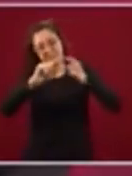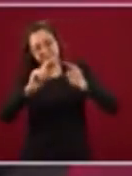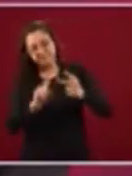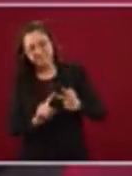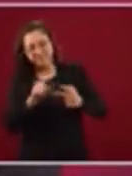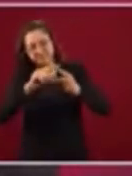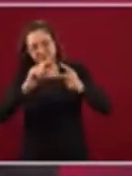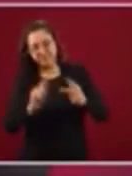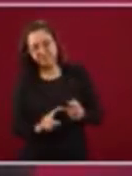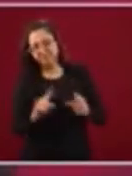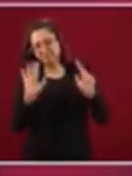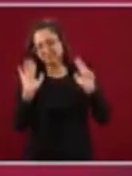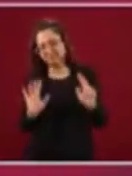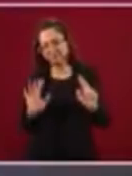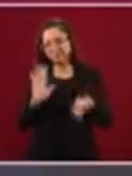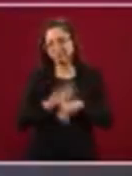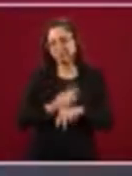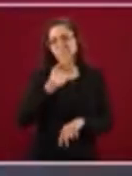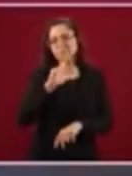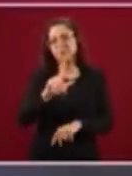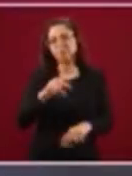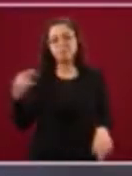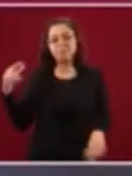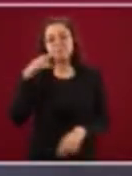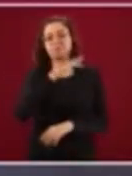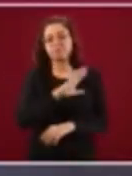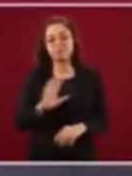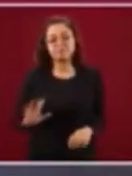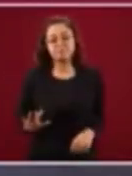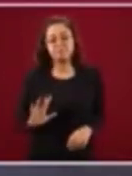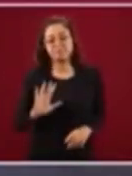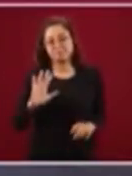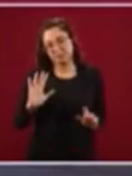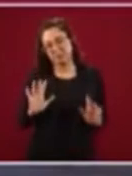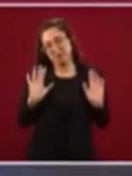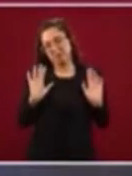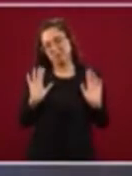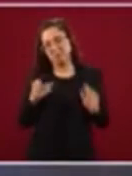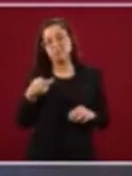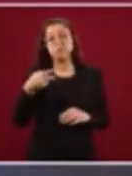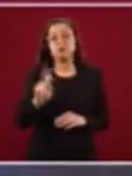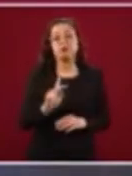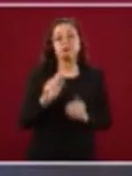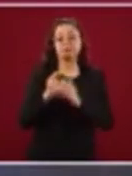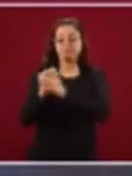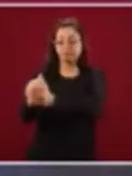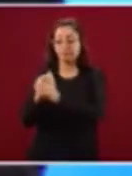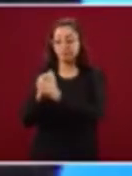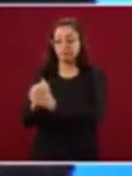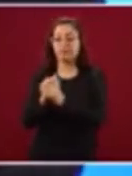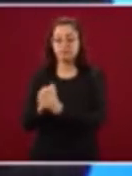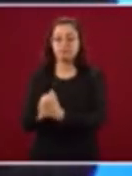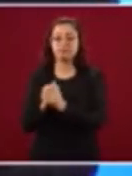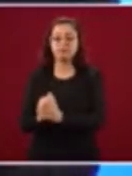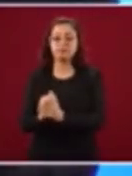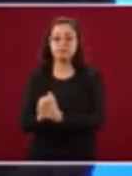tengamos más pronto como opción. En el caso de la lotería serían